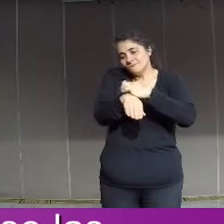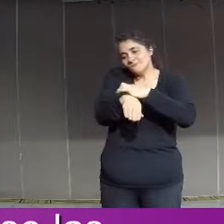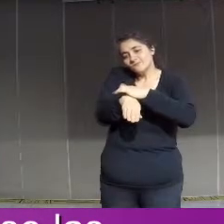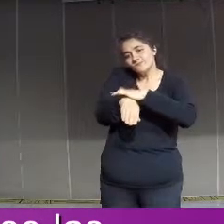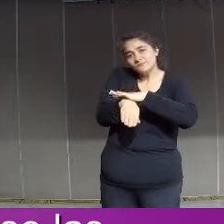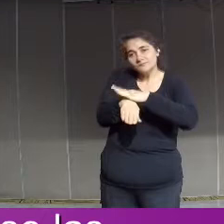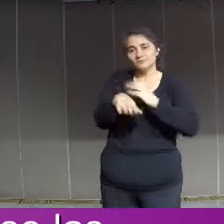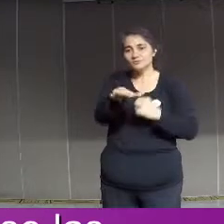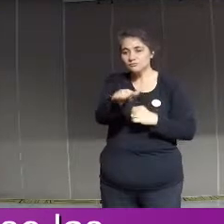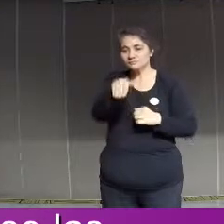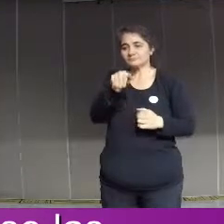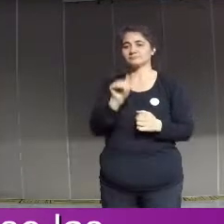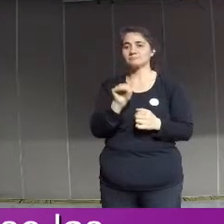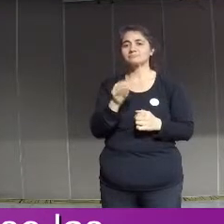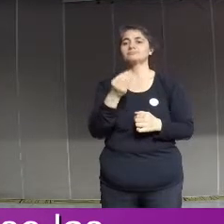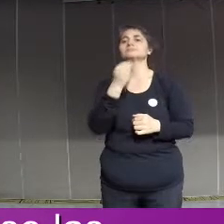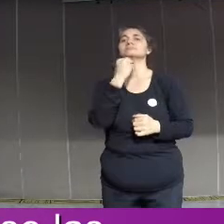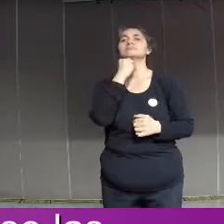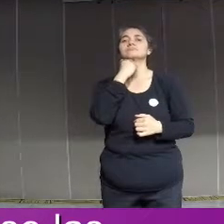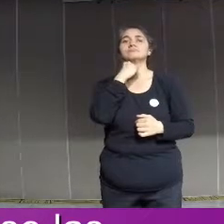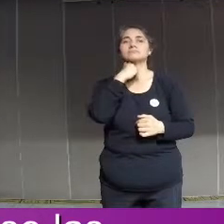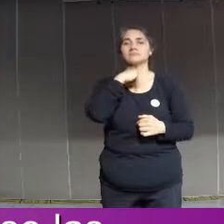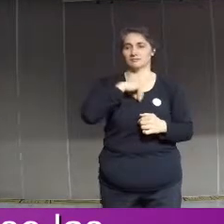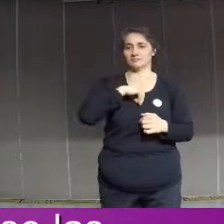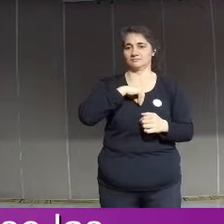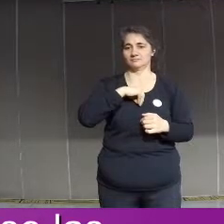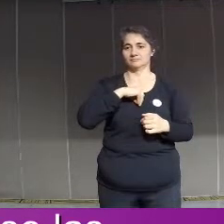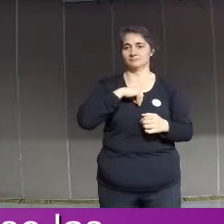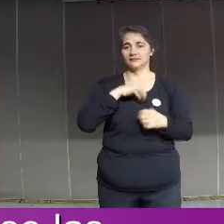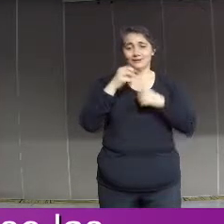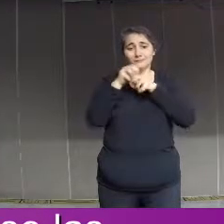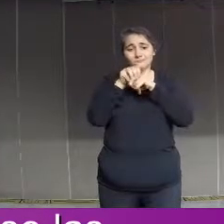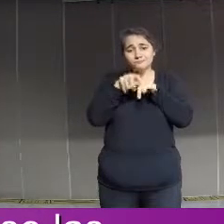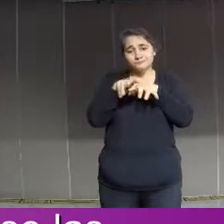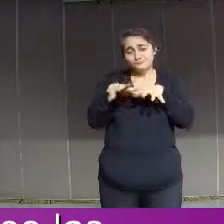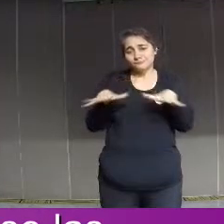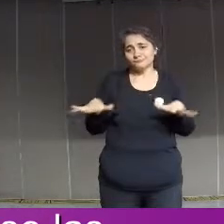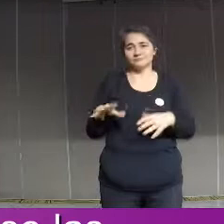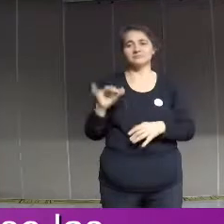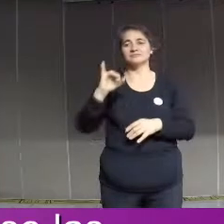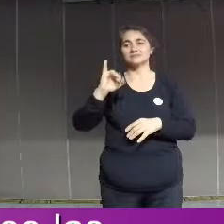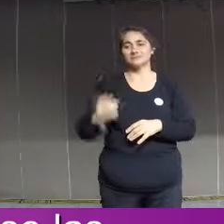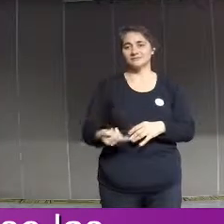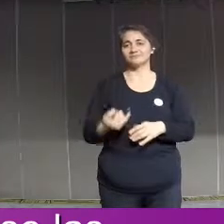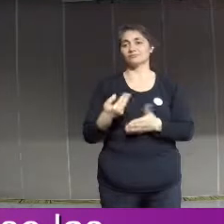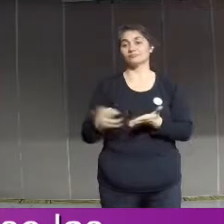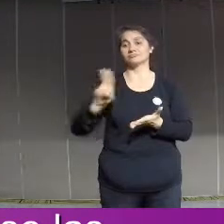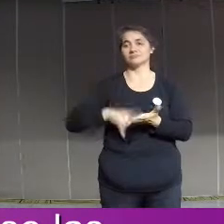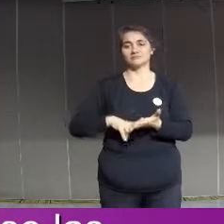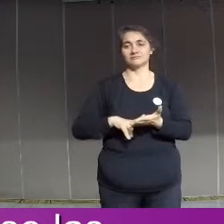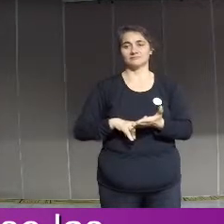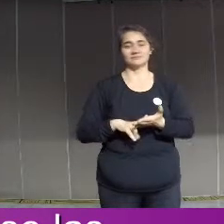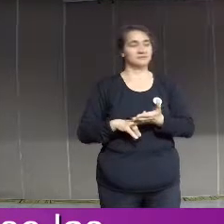produzca el disparo, ¿sí? O ya se produjo el disparo, pero sigue discurriendo el alimento. Esa acumulación